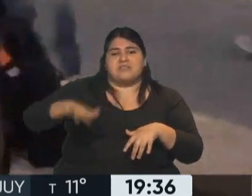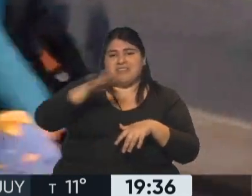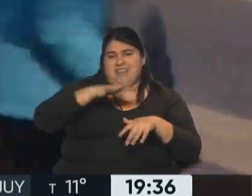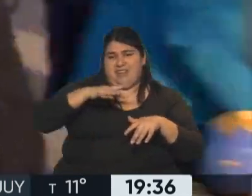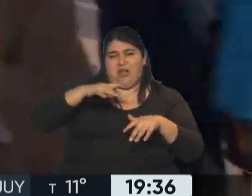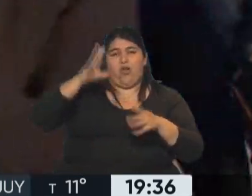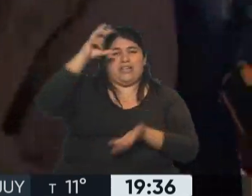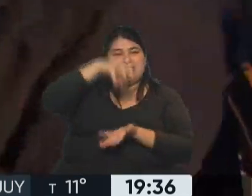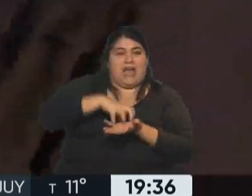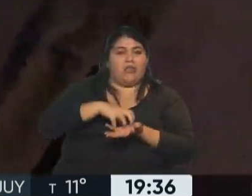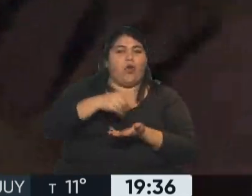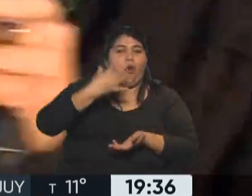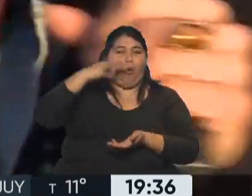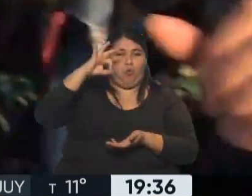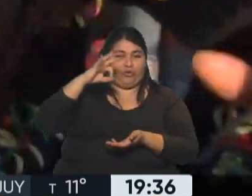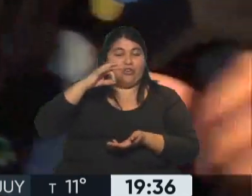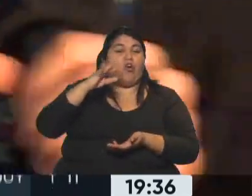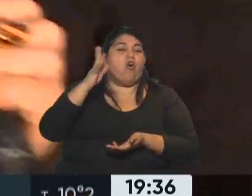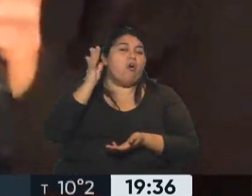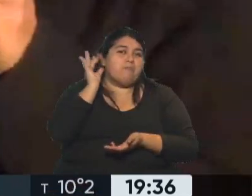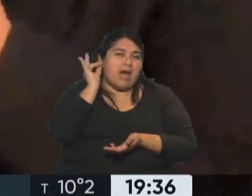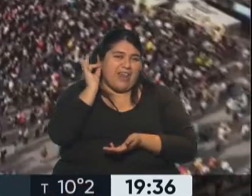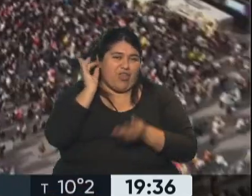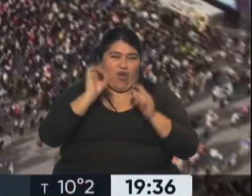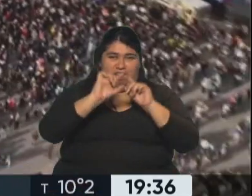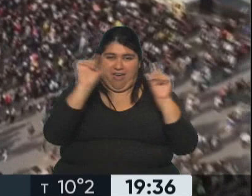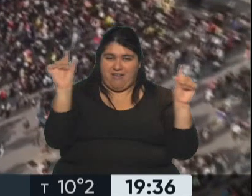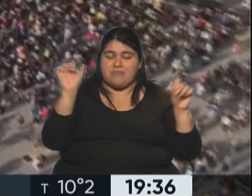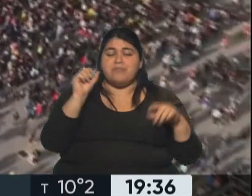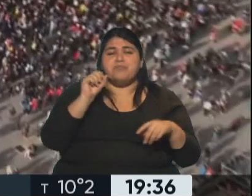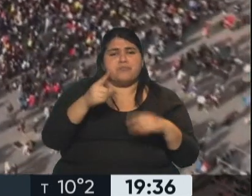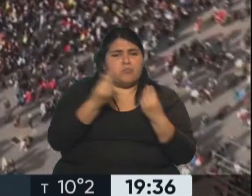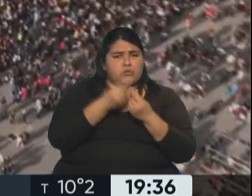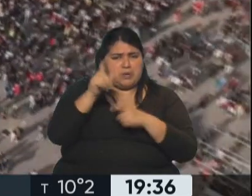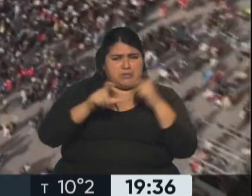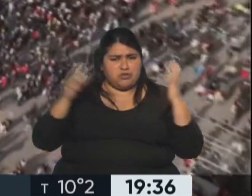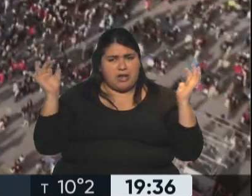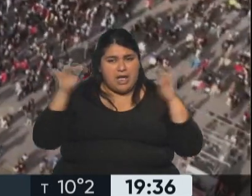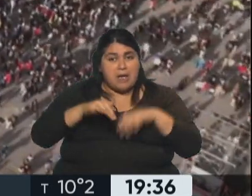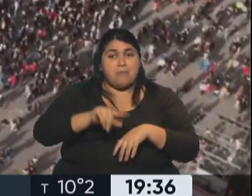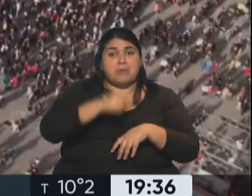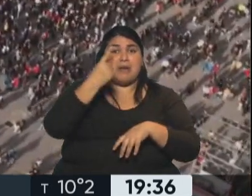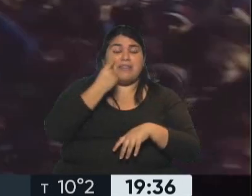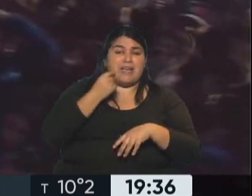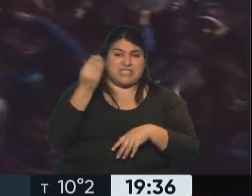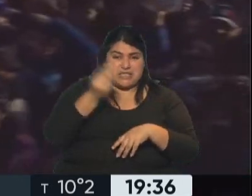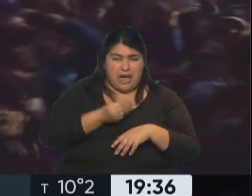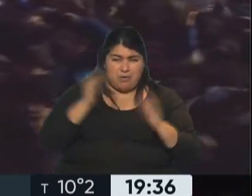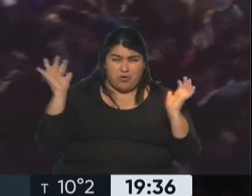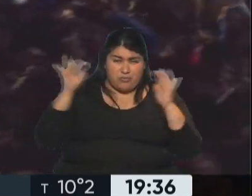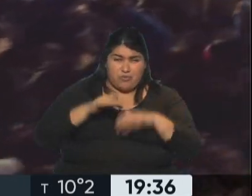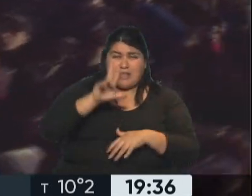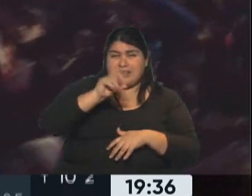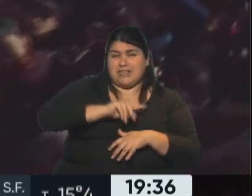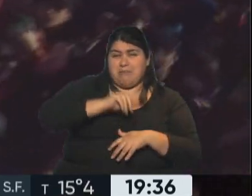único de la plata el estadio Diego Armando Maradona con muchísima gente el primero de los días El sábado concentró 30.000